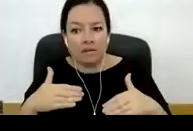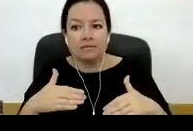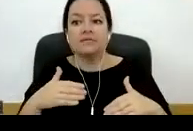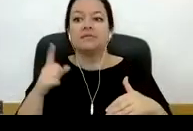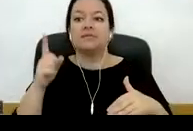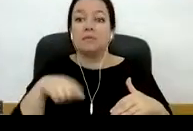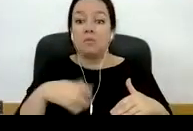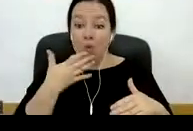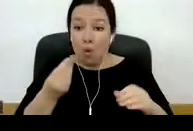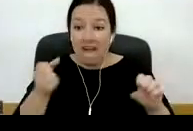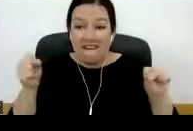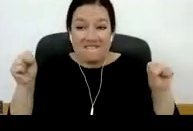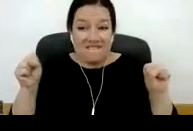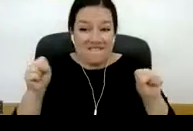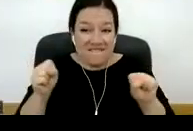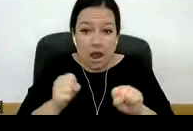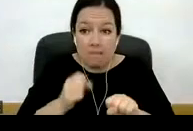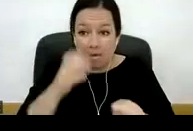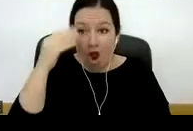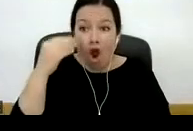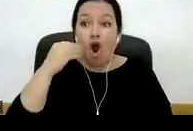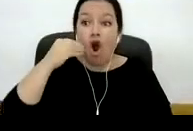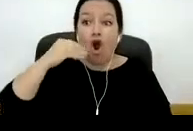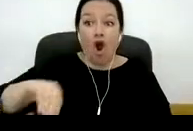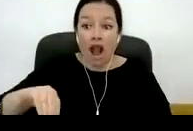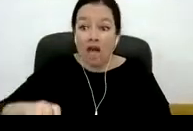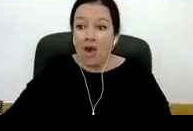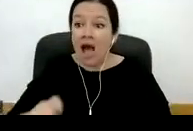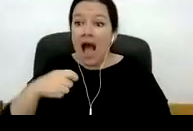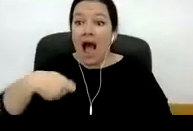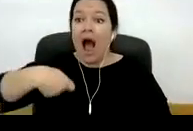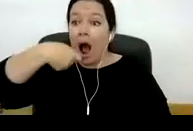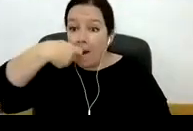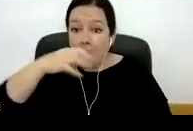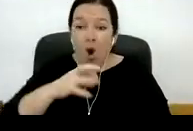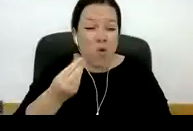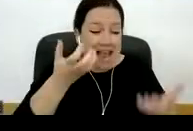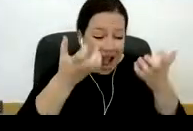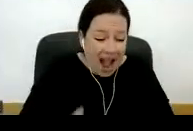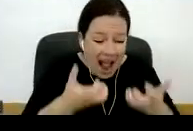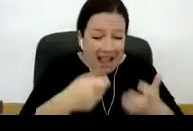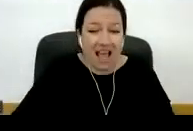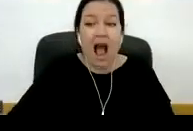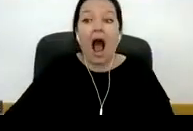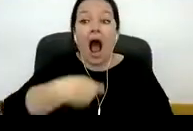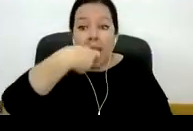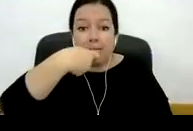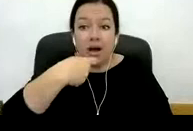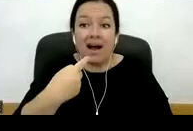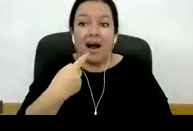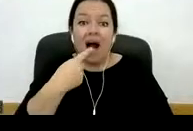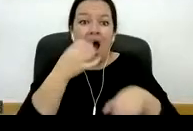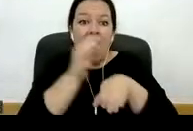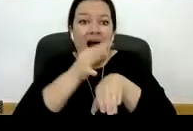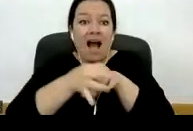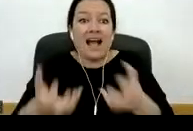los muy fríos por congelación, que al fin y al cabo lo que genera es una quemadura igual, como los muy calientes van a generar